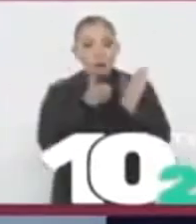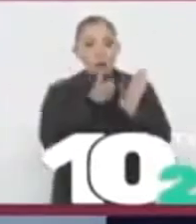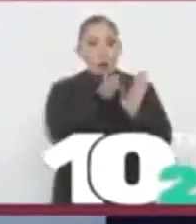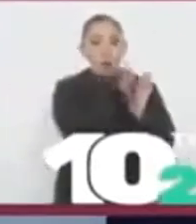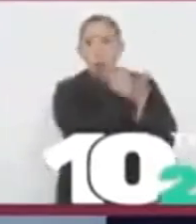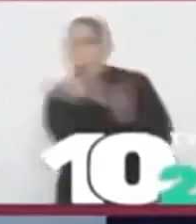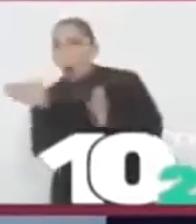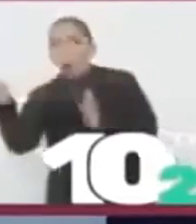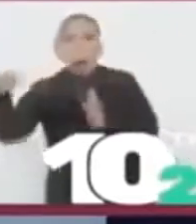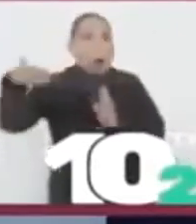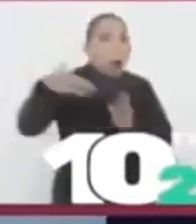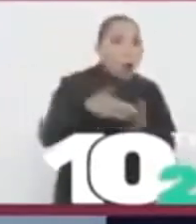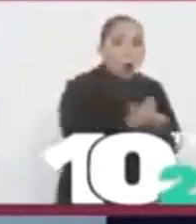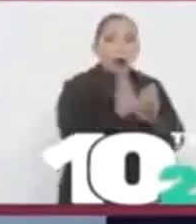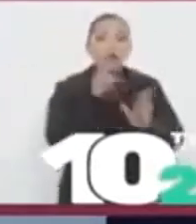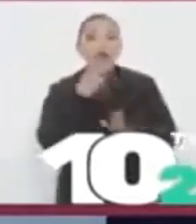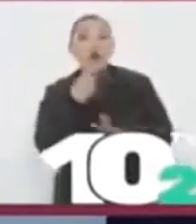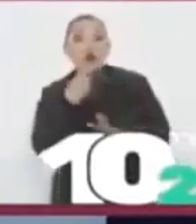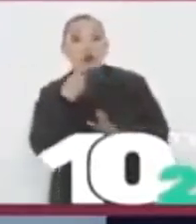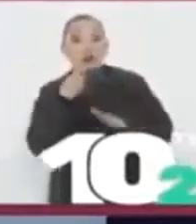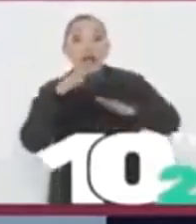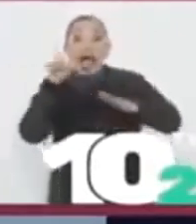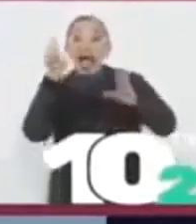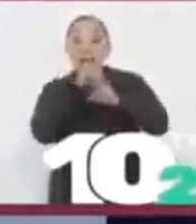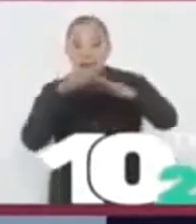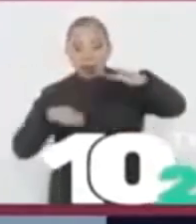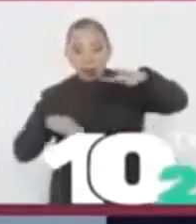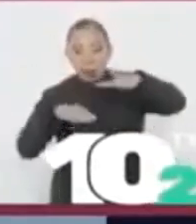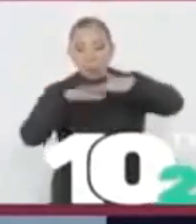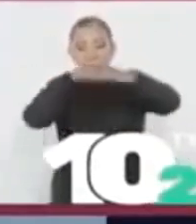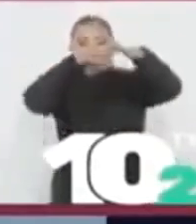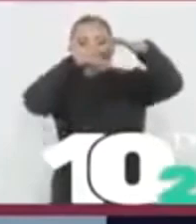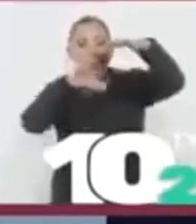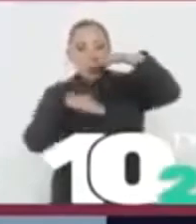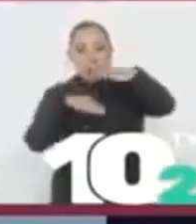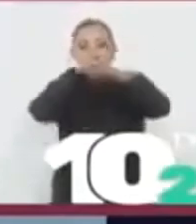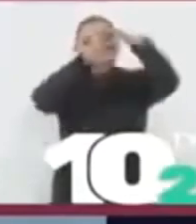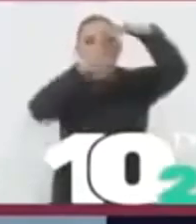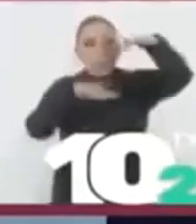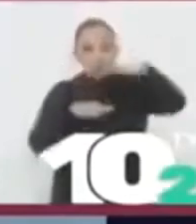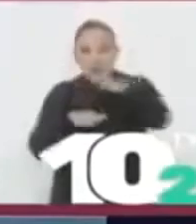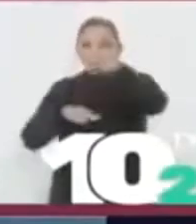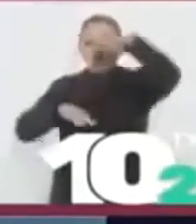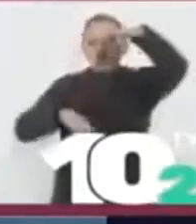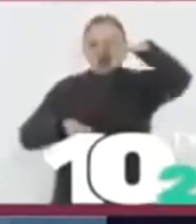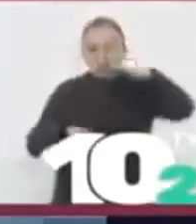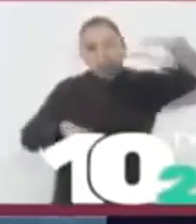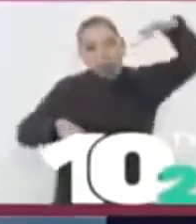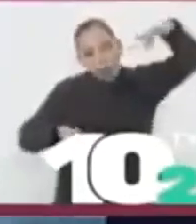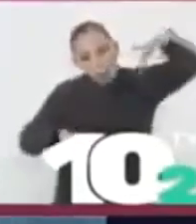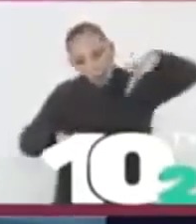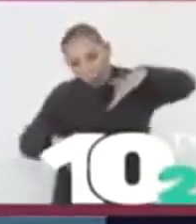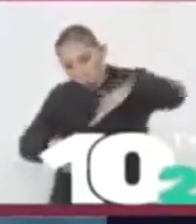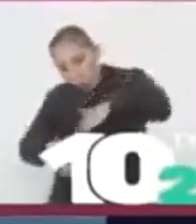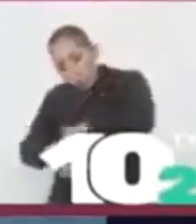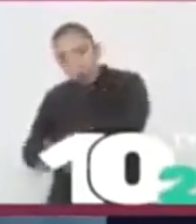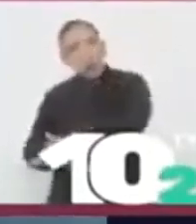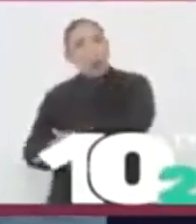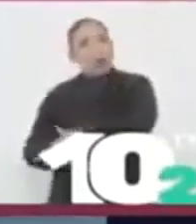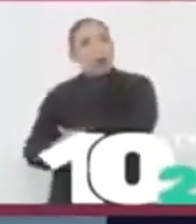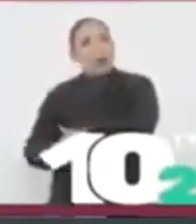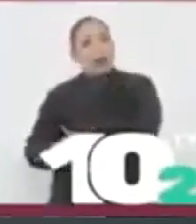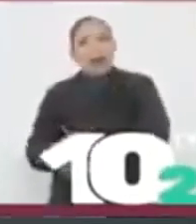y dirección del vuelo. Utilizan la fricción del aire para planear y girar su cuerpo para descender en